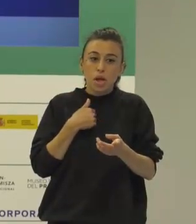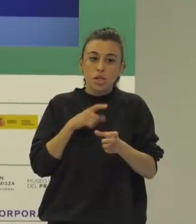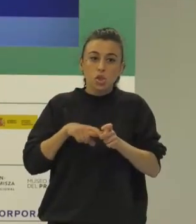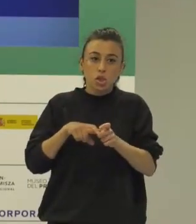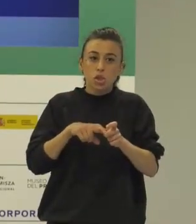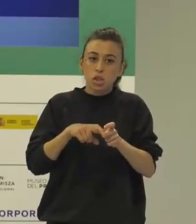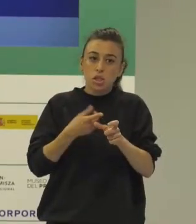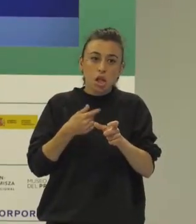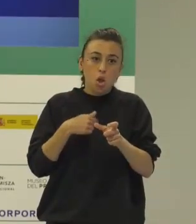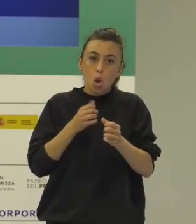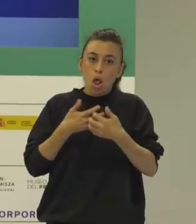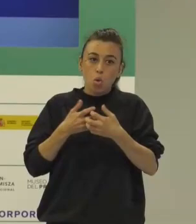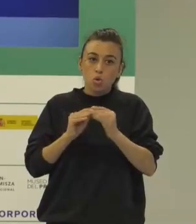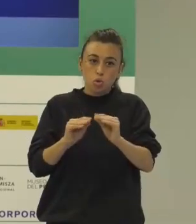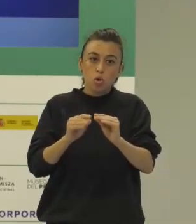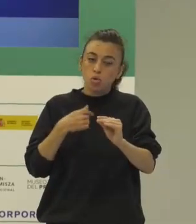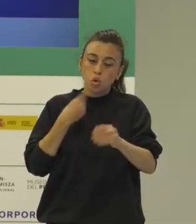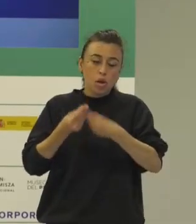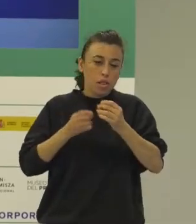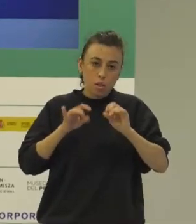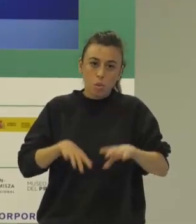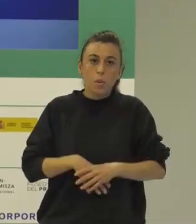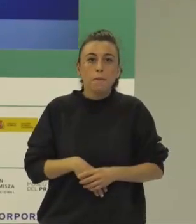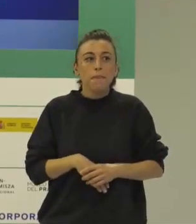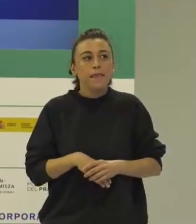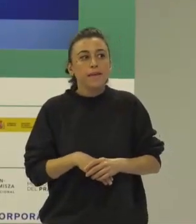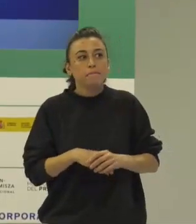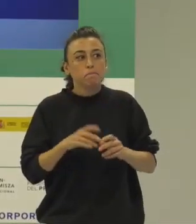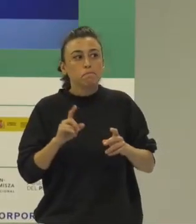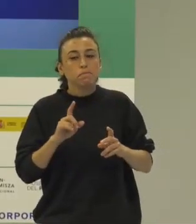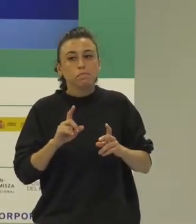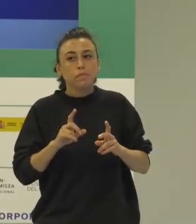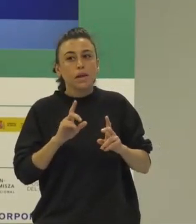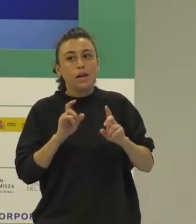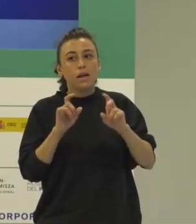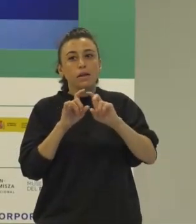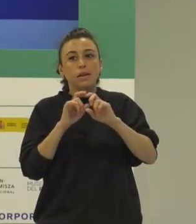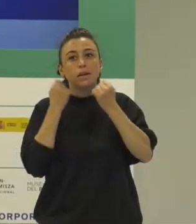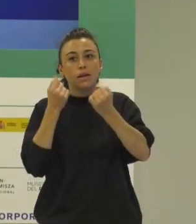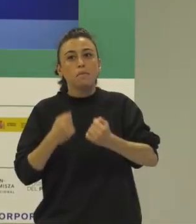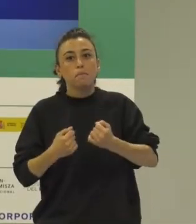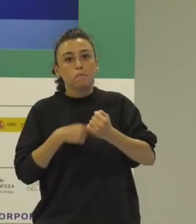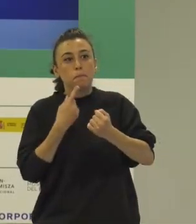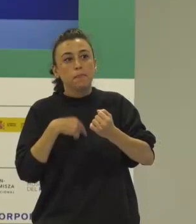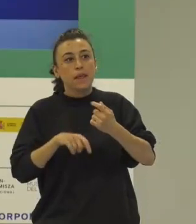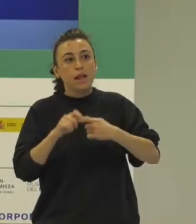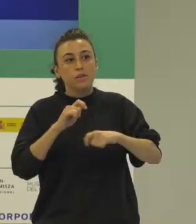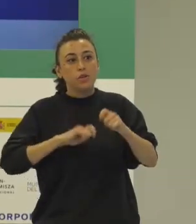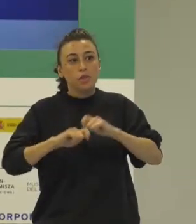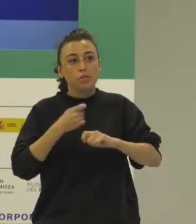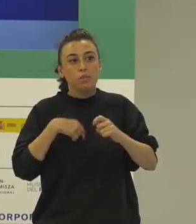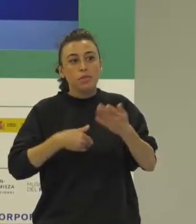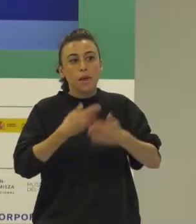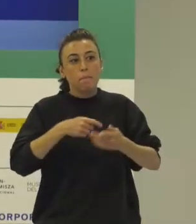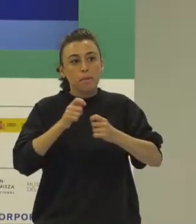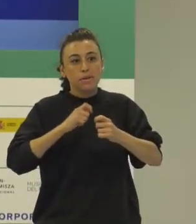Bueno, lean prensa y lean prensa la centroamericana, que es una forma también de ayudarles a que se conozcan la situación de sus países. Gracias. Muchas gracias.